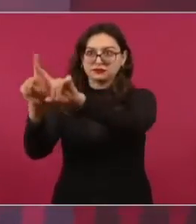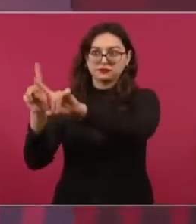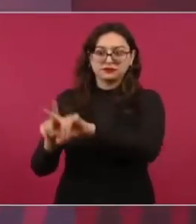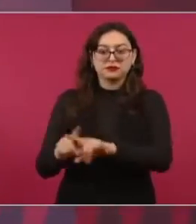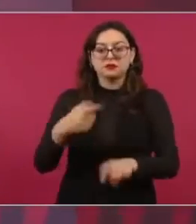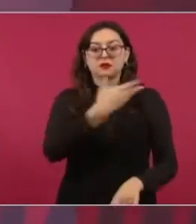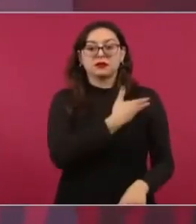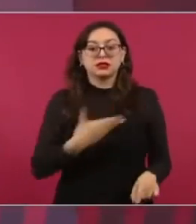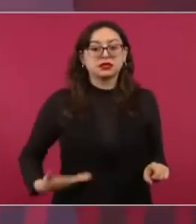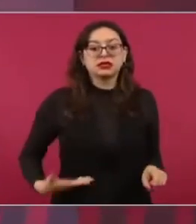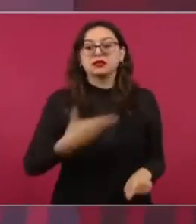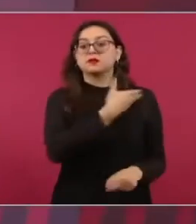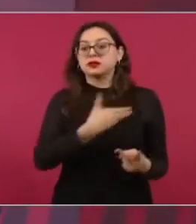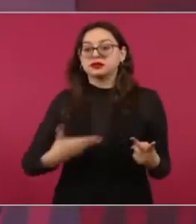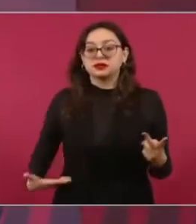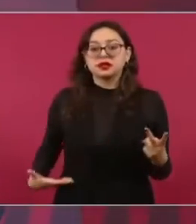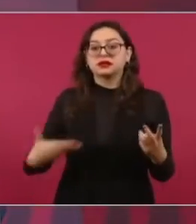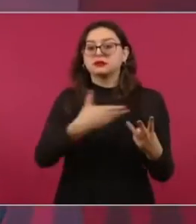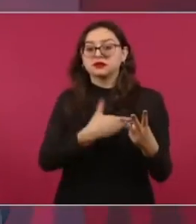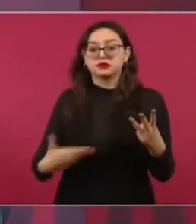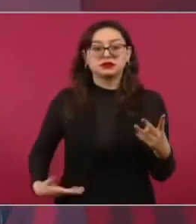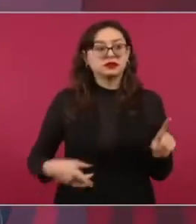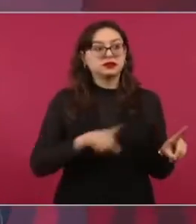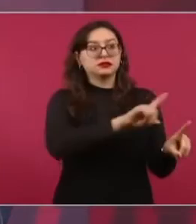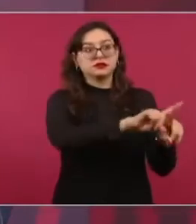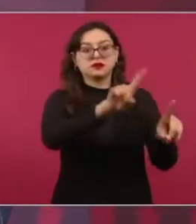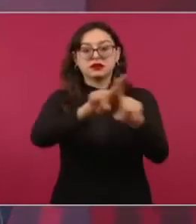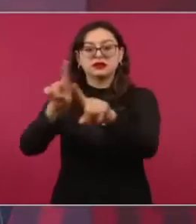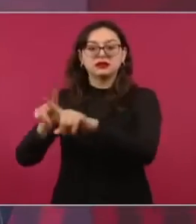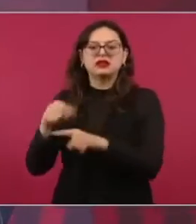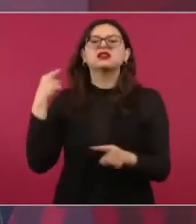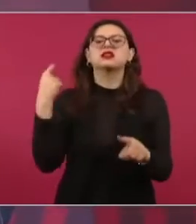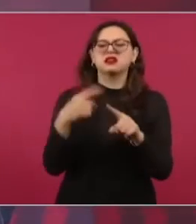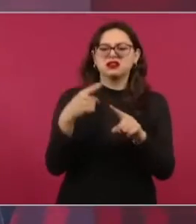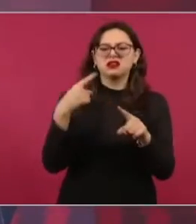A la mayoría. Puede ser que haya excepciones, ¿eh?